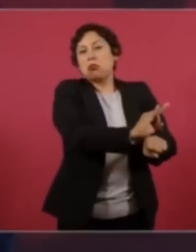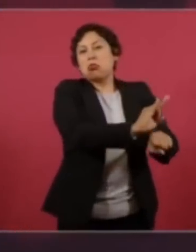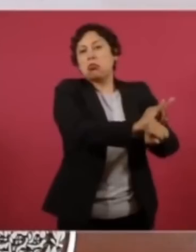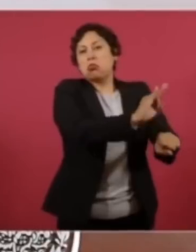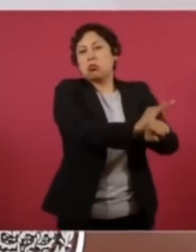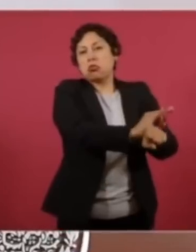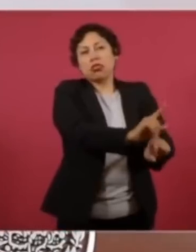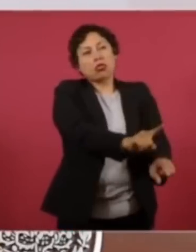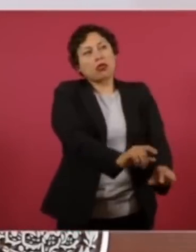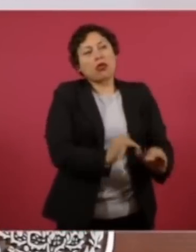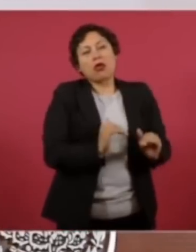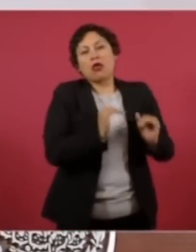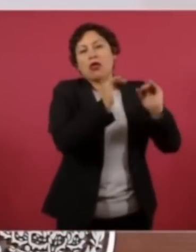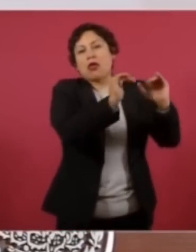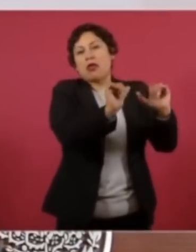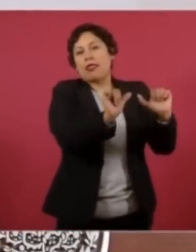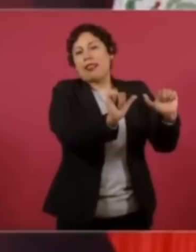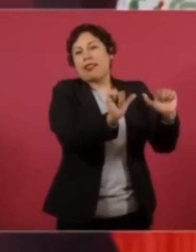y huachinango, ¿no?